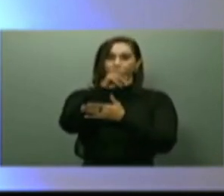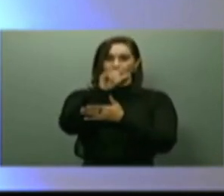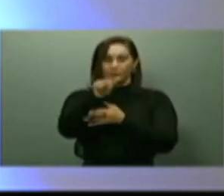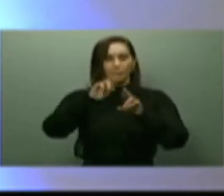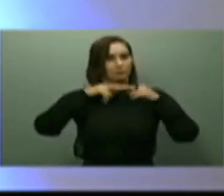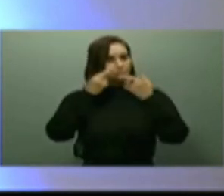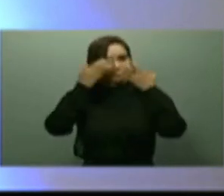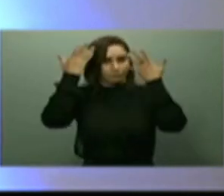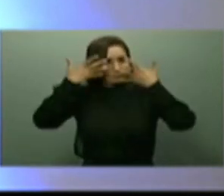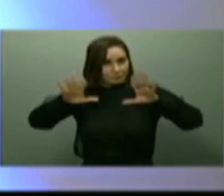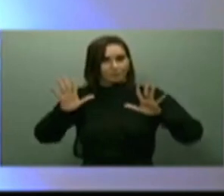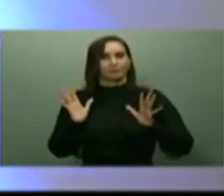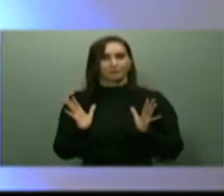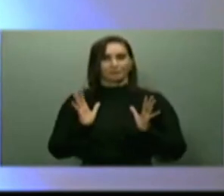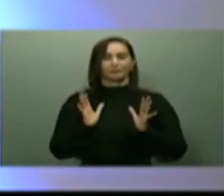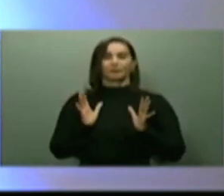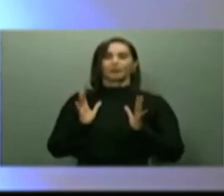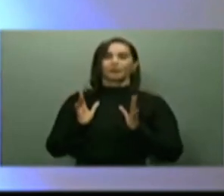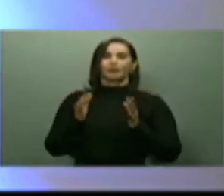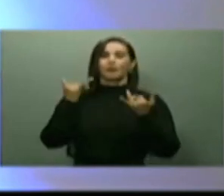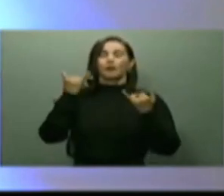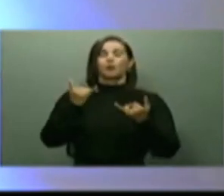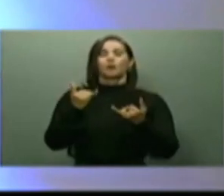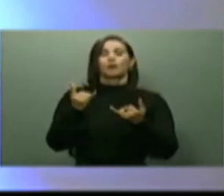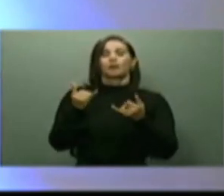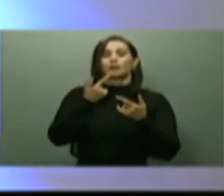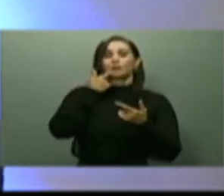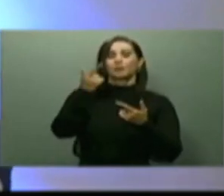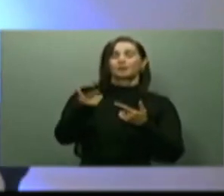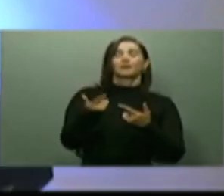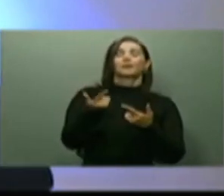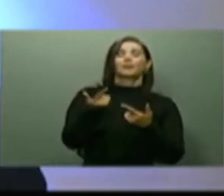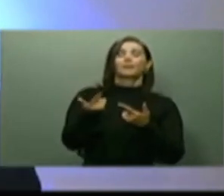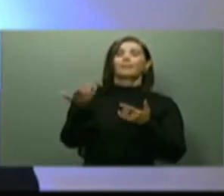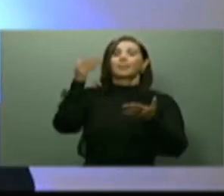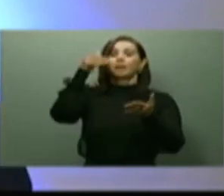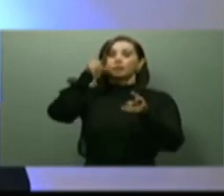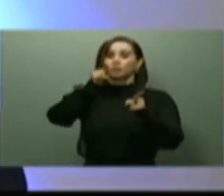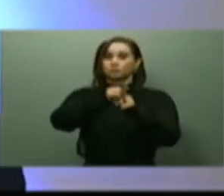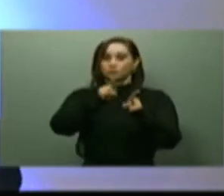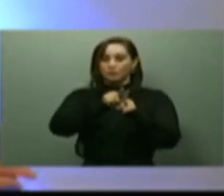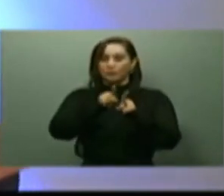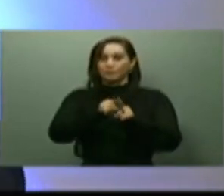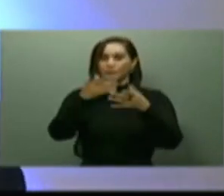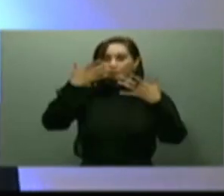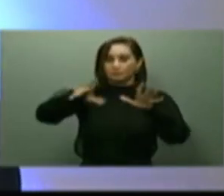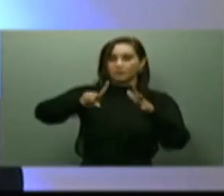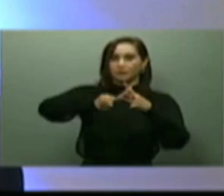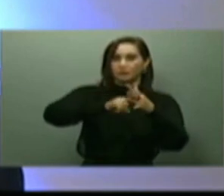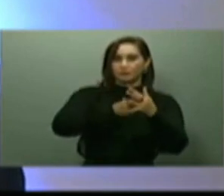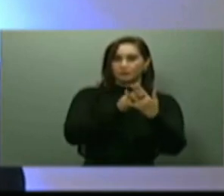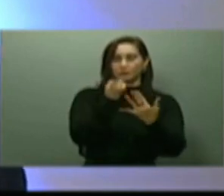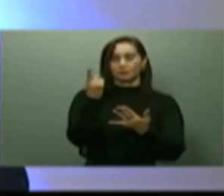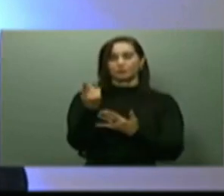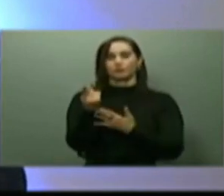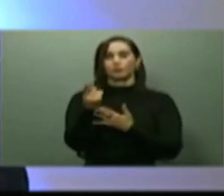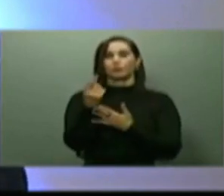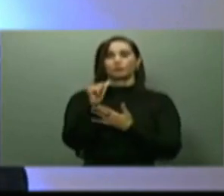los embarcadores, y ellos están, inclusive me dijeron que muy también está aplicando